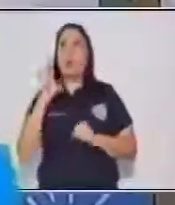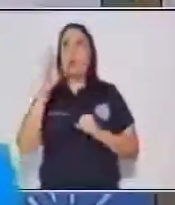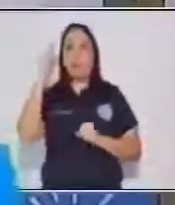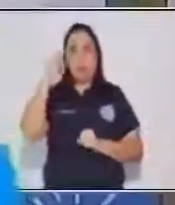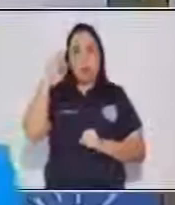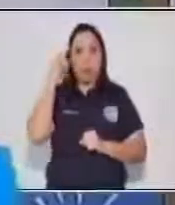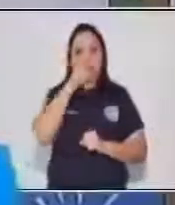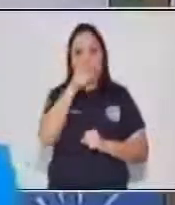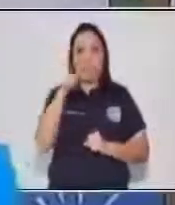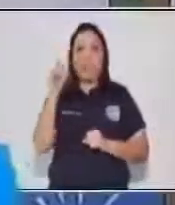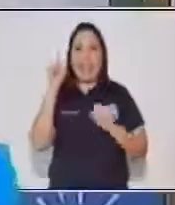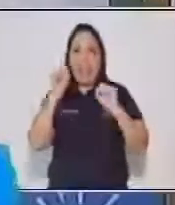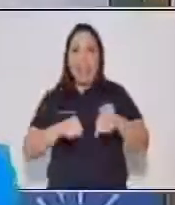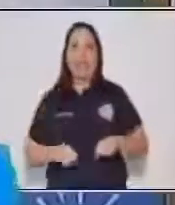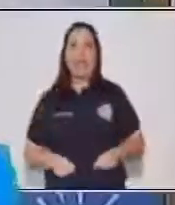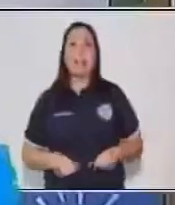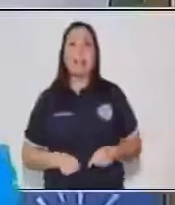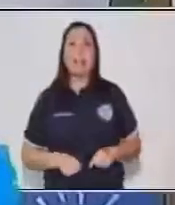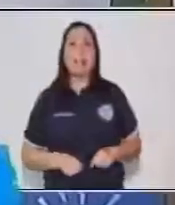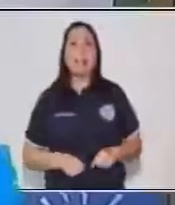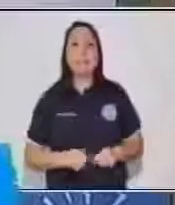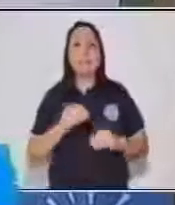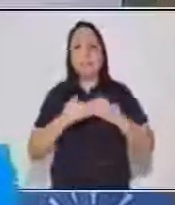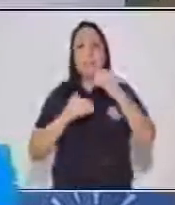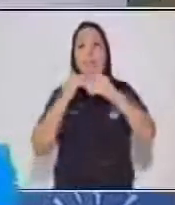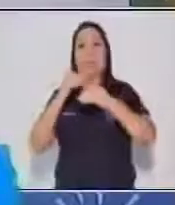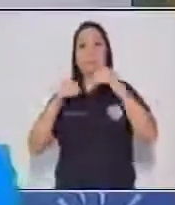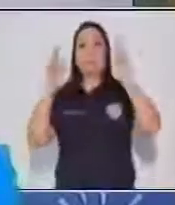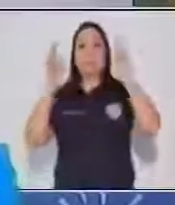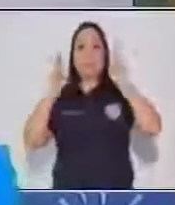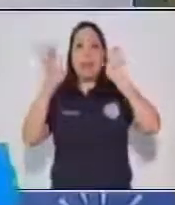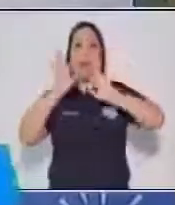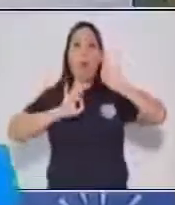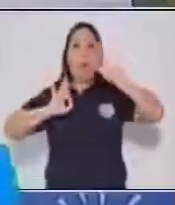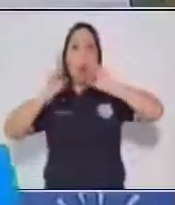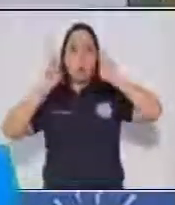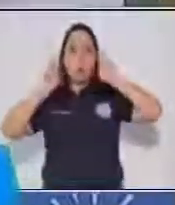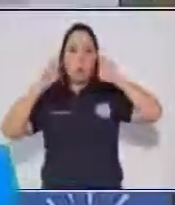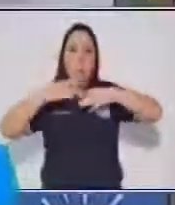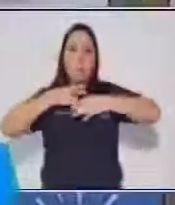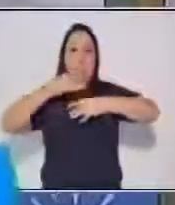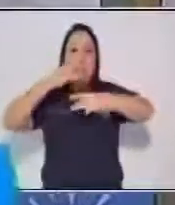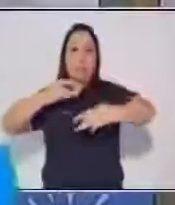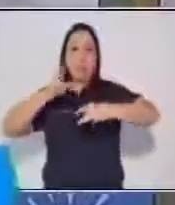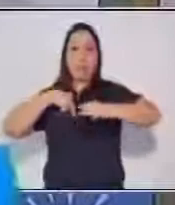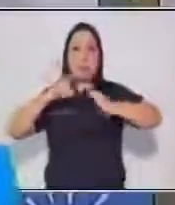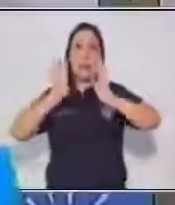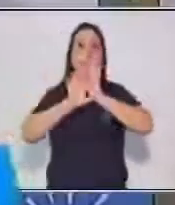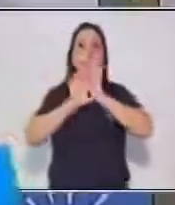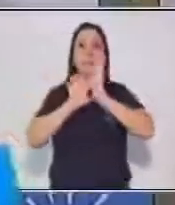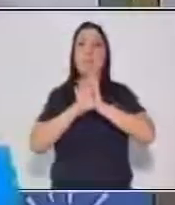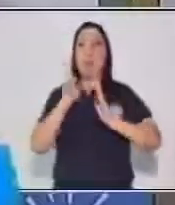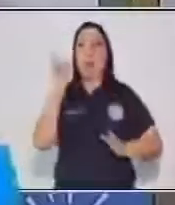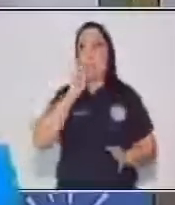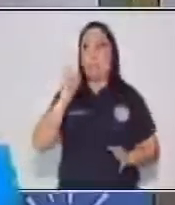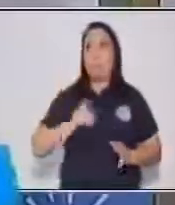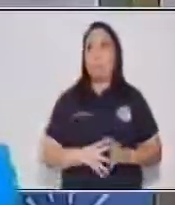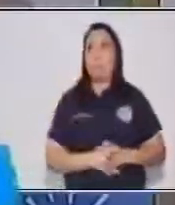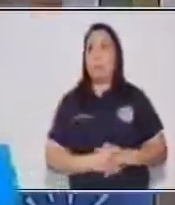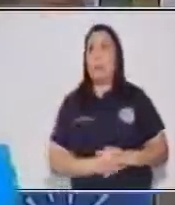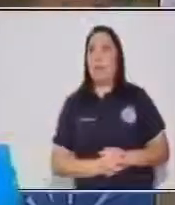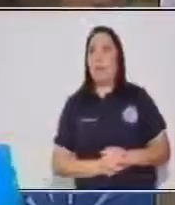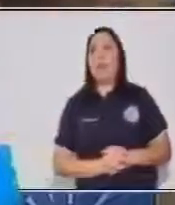exposiciones pues tú las haces conforme te asignan un tema o algún tema de tu interés, entonces no lo vas a saber todo, ¿verdad?